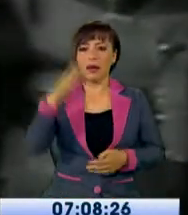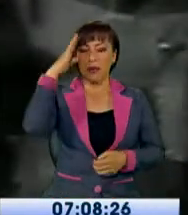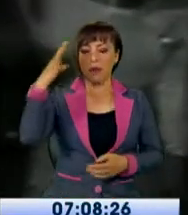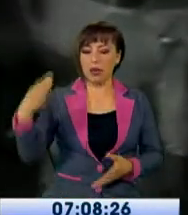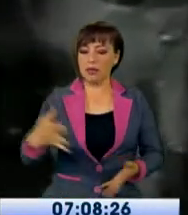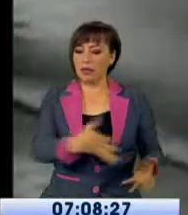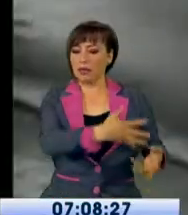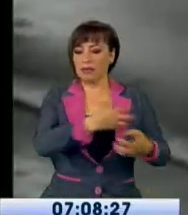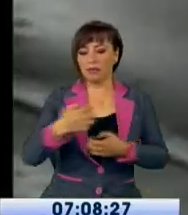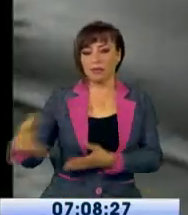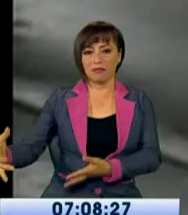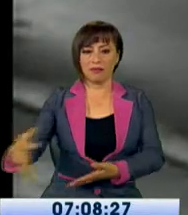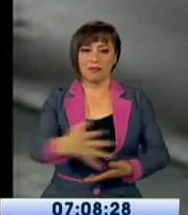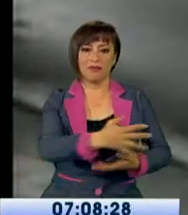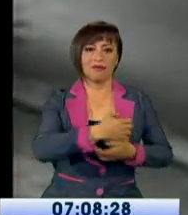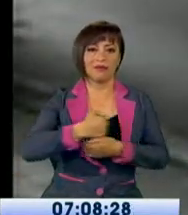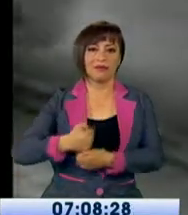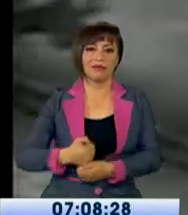CTE.